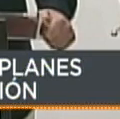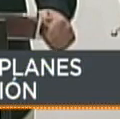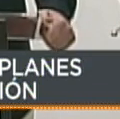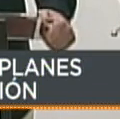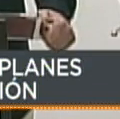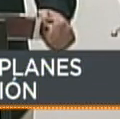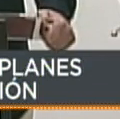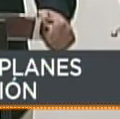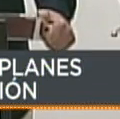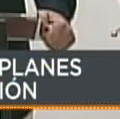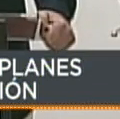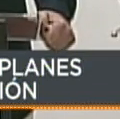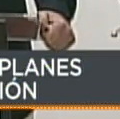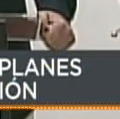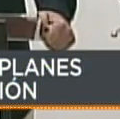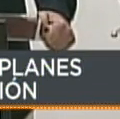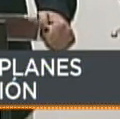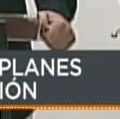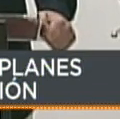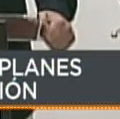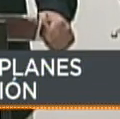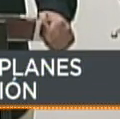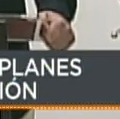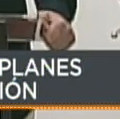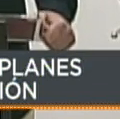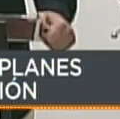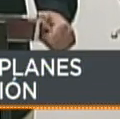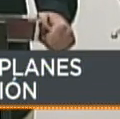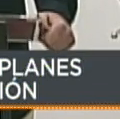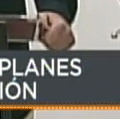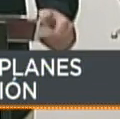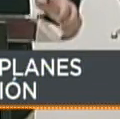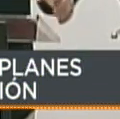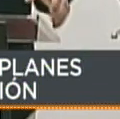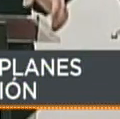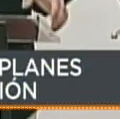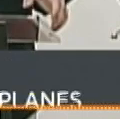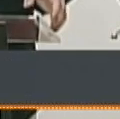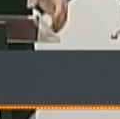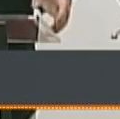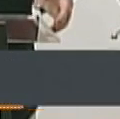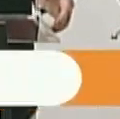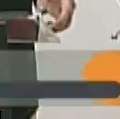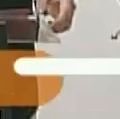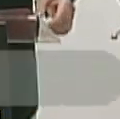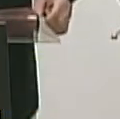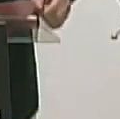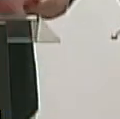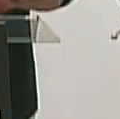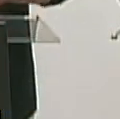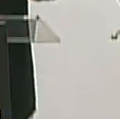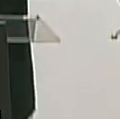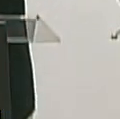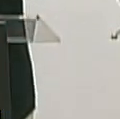profunda, la paz para todas y para todos. Feliz tarde a toda Venezuela. Muchas gracias por su atención.